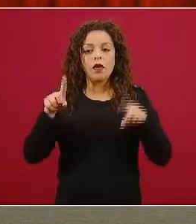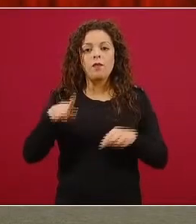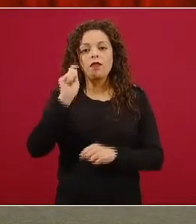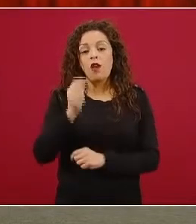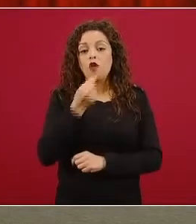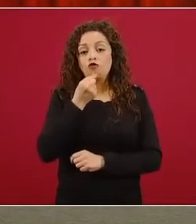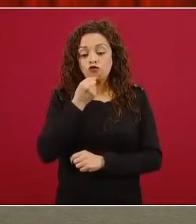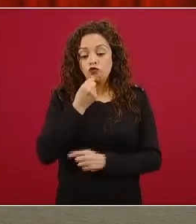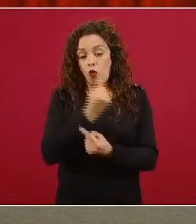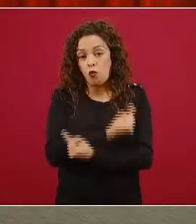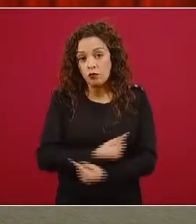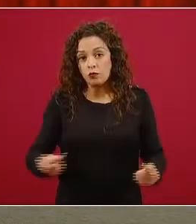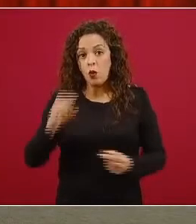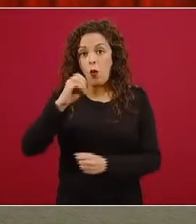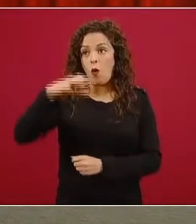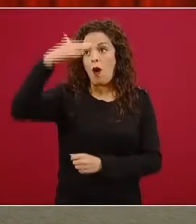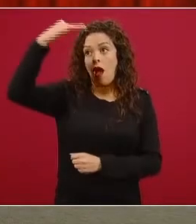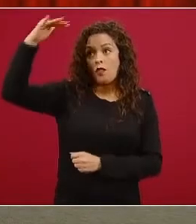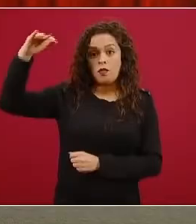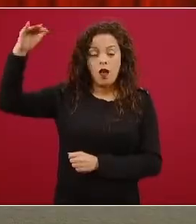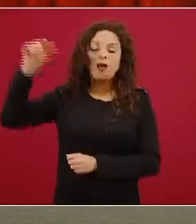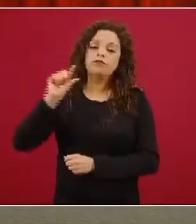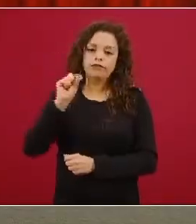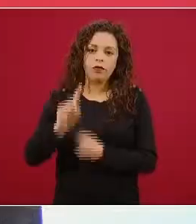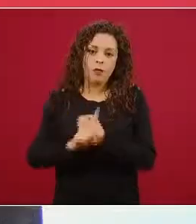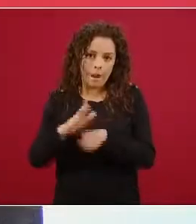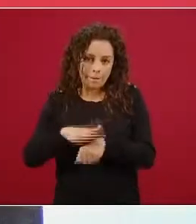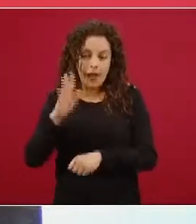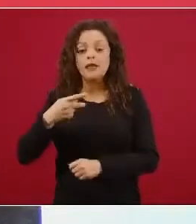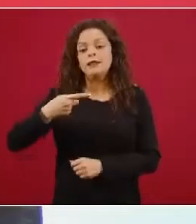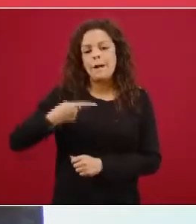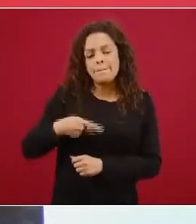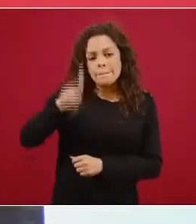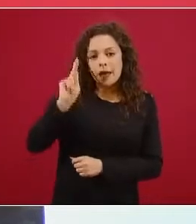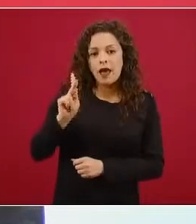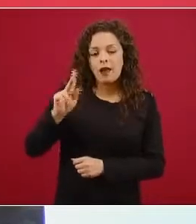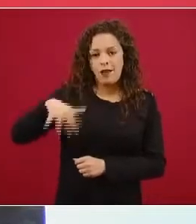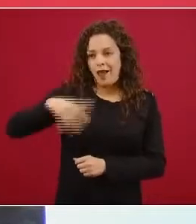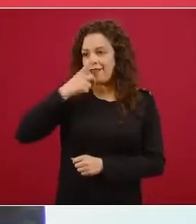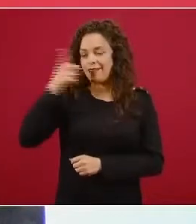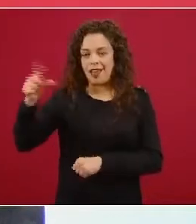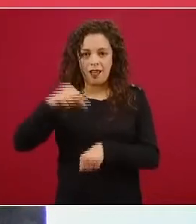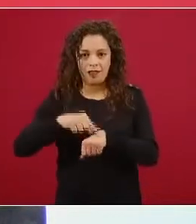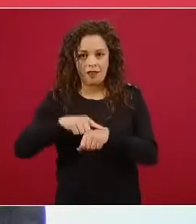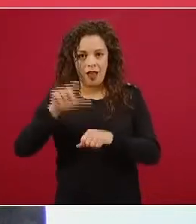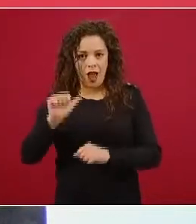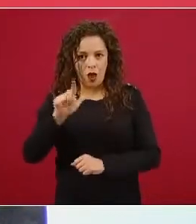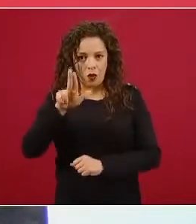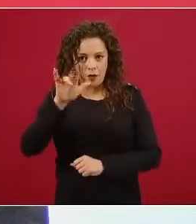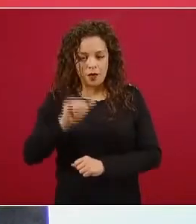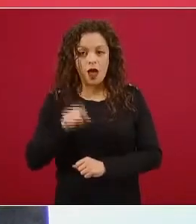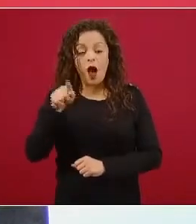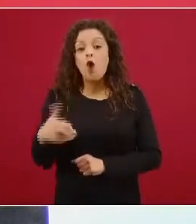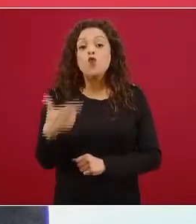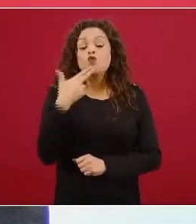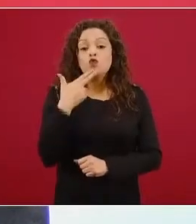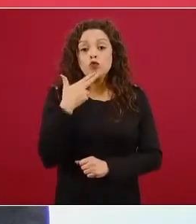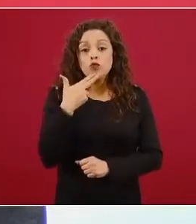muy pequeños o las personas adultas mayores. Pero, como ya comenta el doctor Alomía, cuando se utilizan